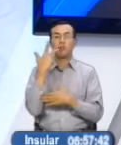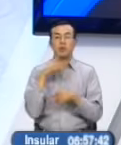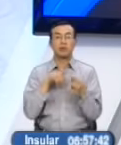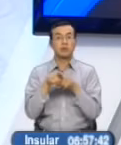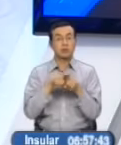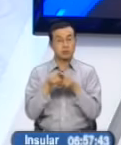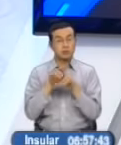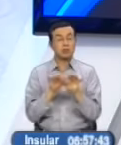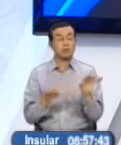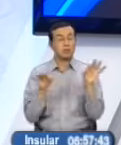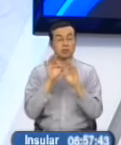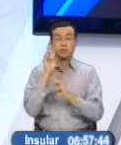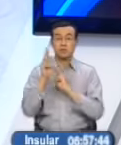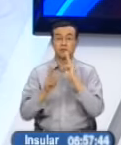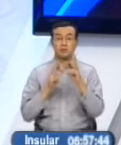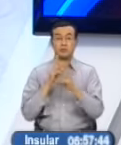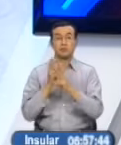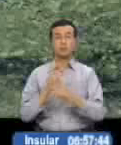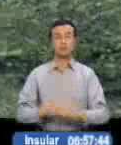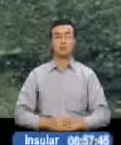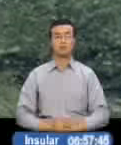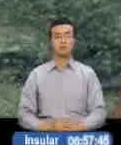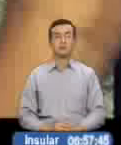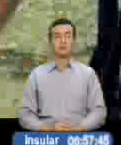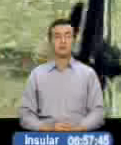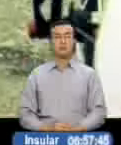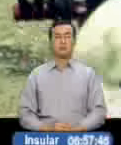más importantes del mundo.